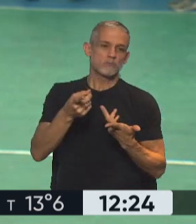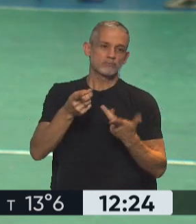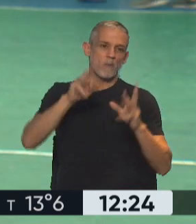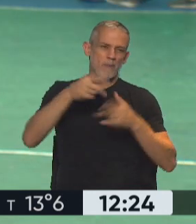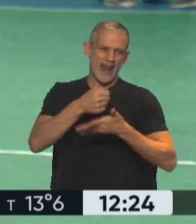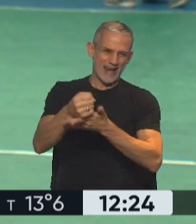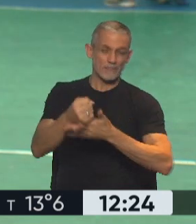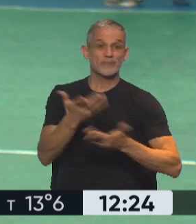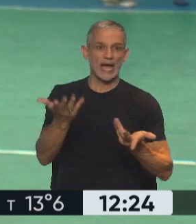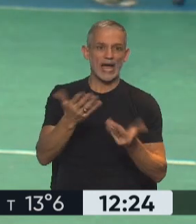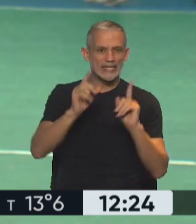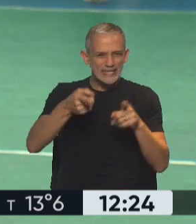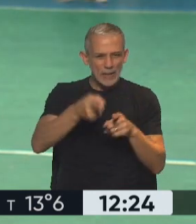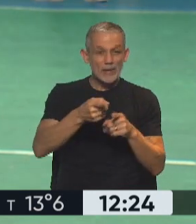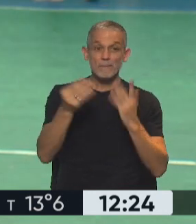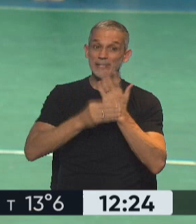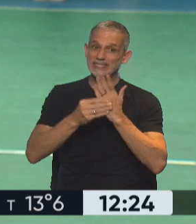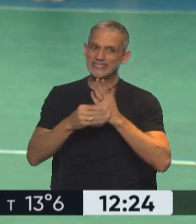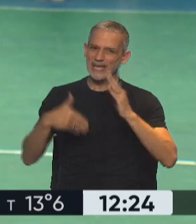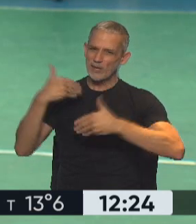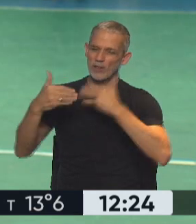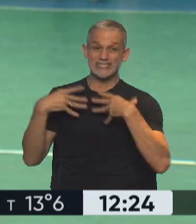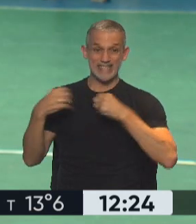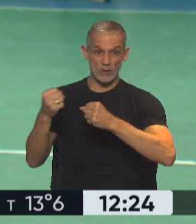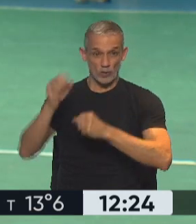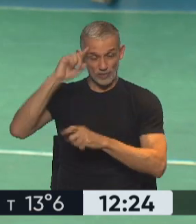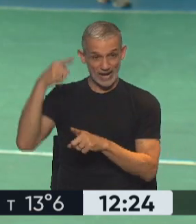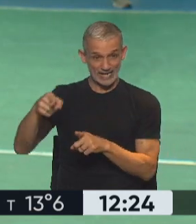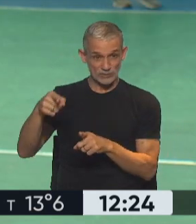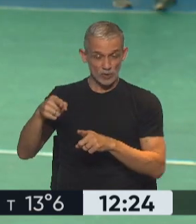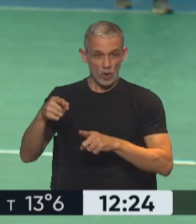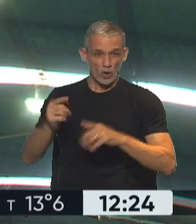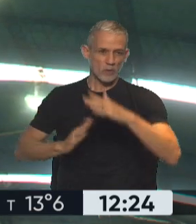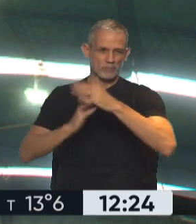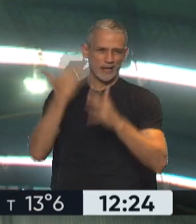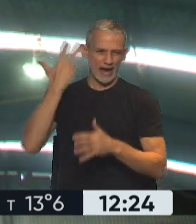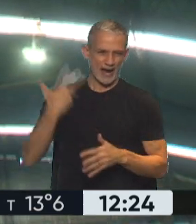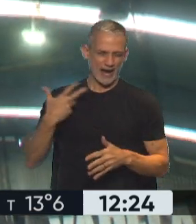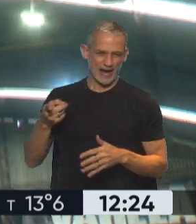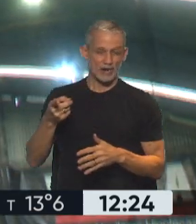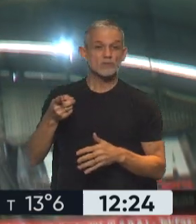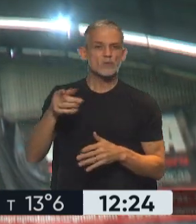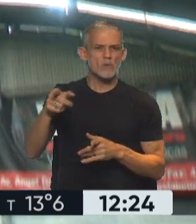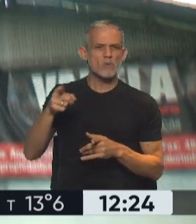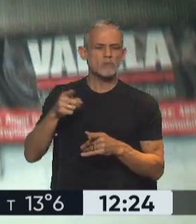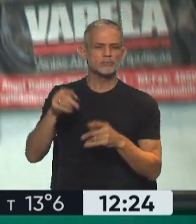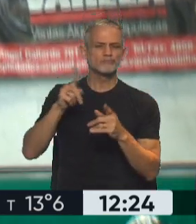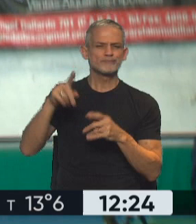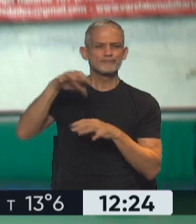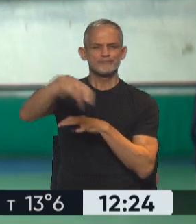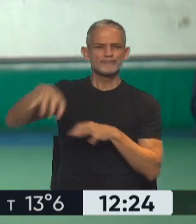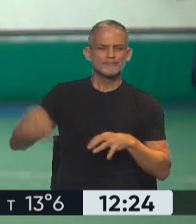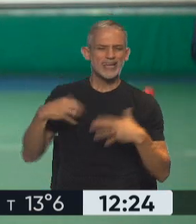Hijo, y en paralelo el Ministerio de Salud de la Nación, encabezado por Carla Bisotti, va a hacer operativos de salud, no